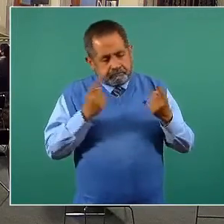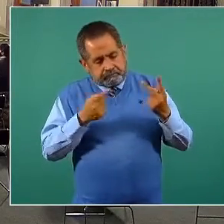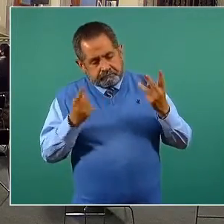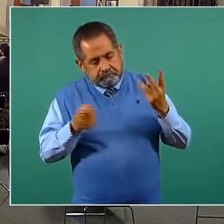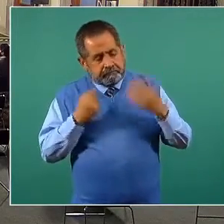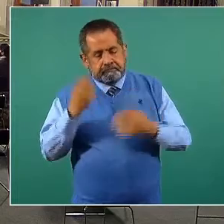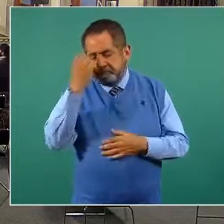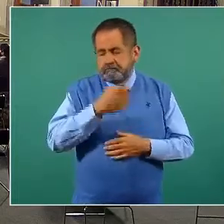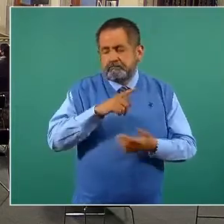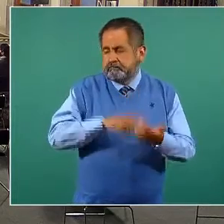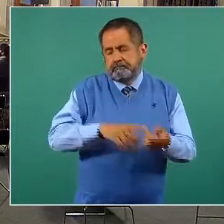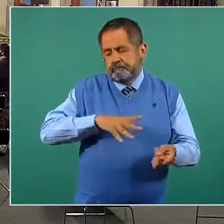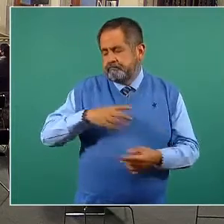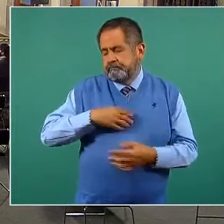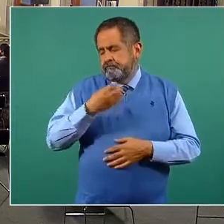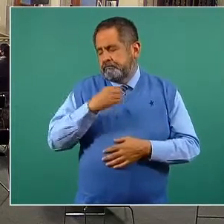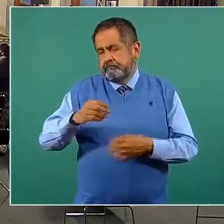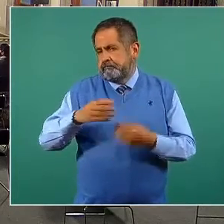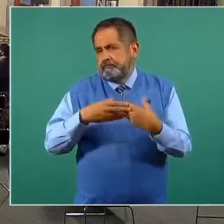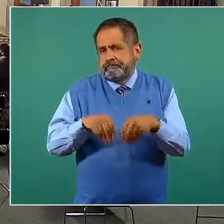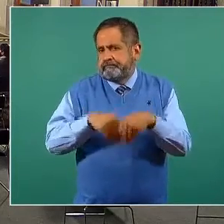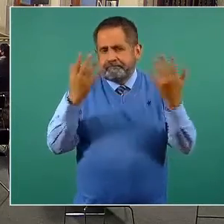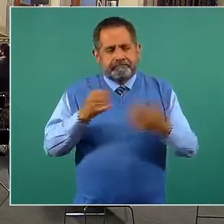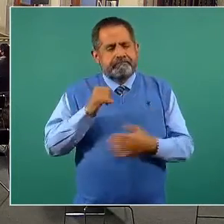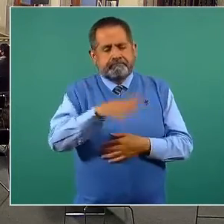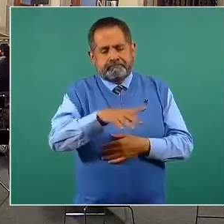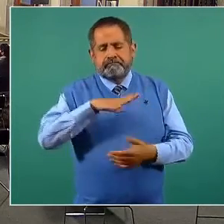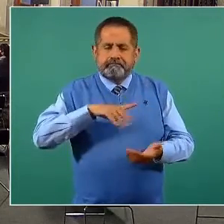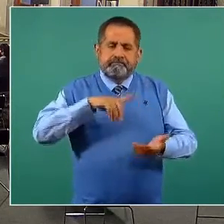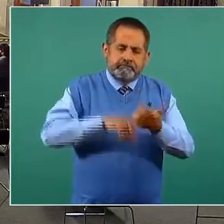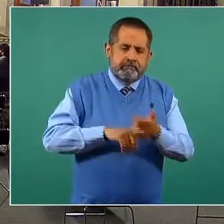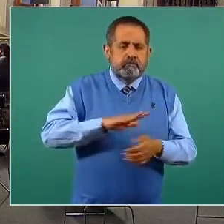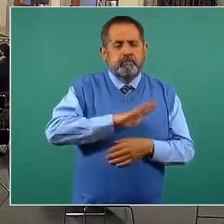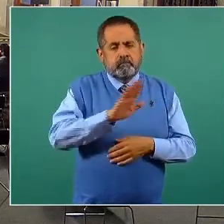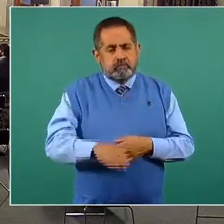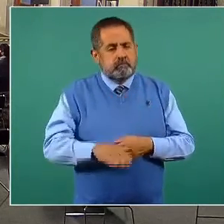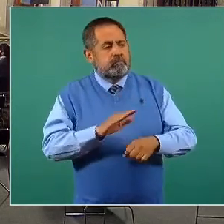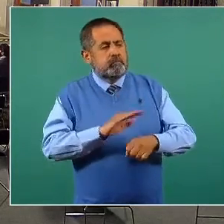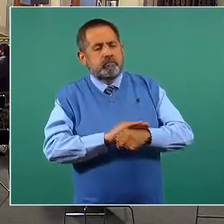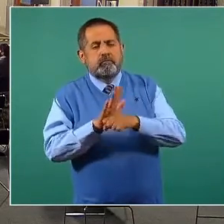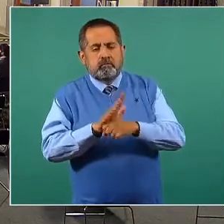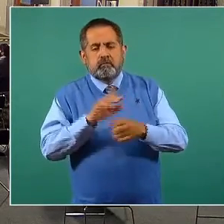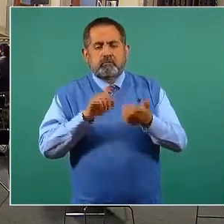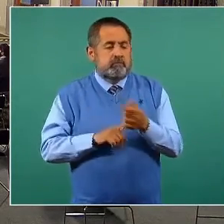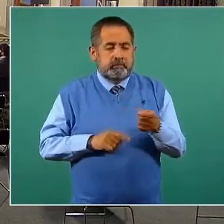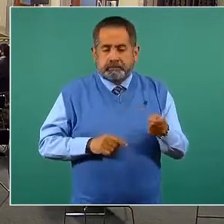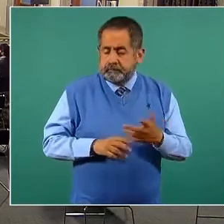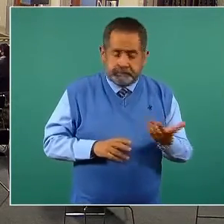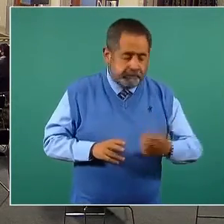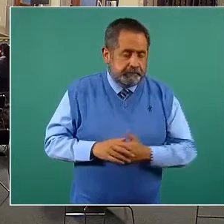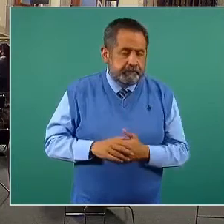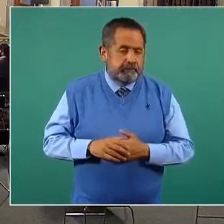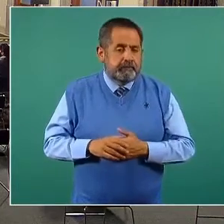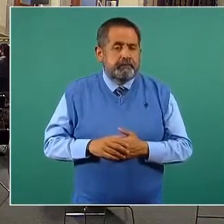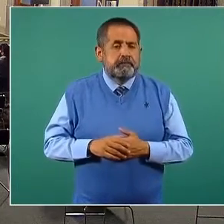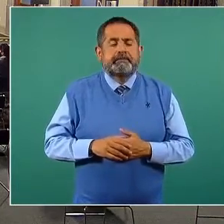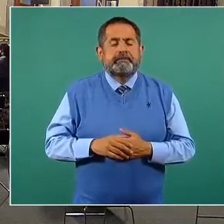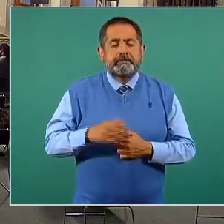técnicos necesarios para decir sí, efectivamente, esta persona falleció a causa de